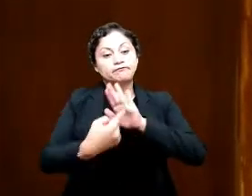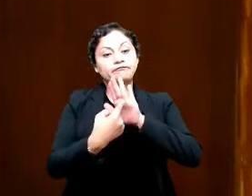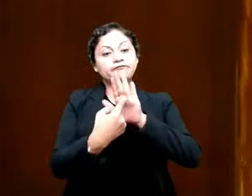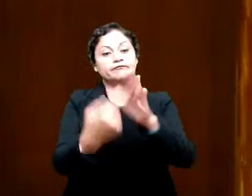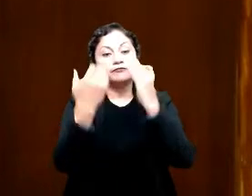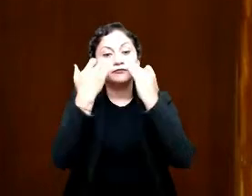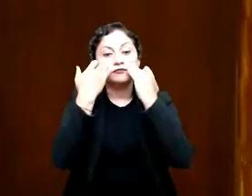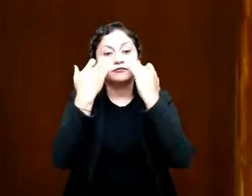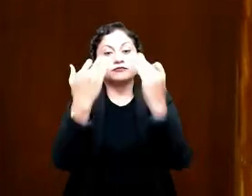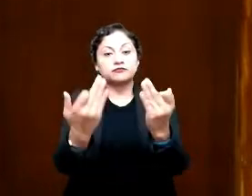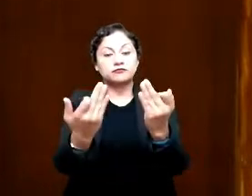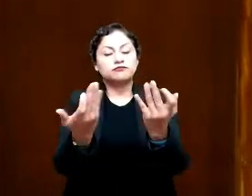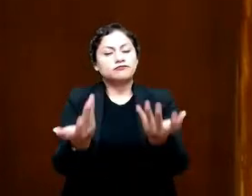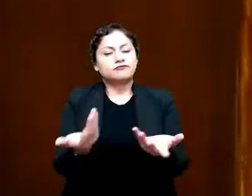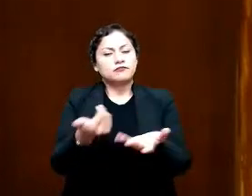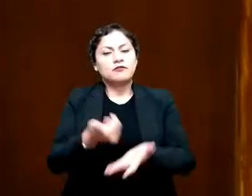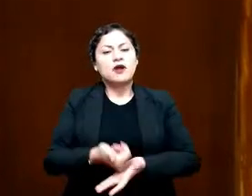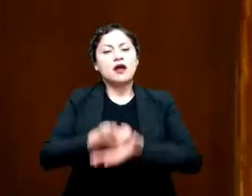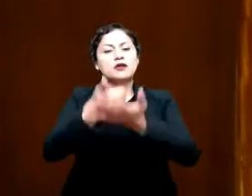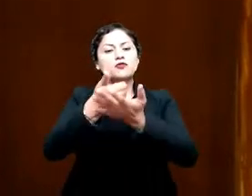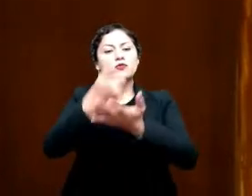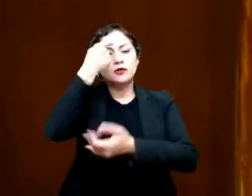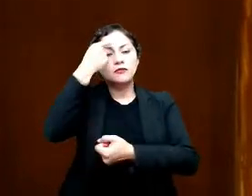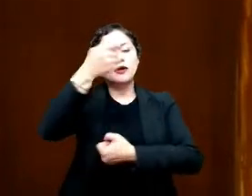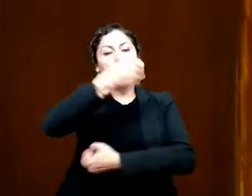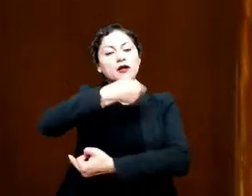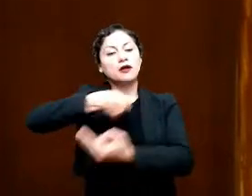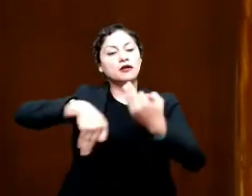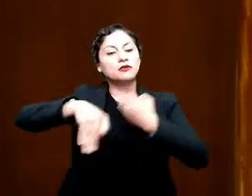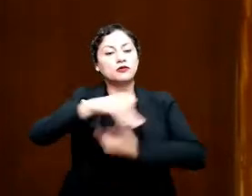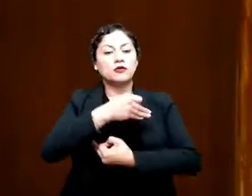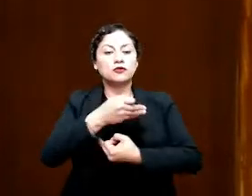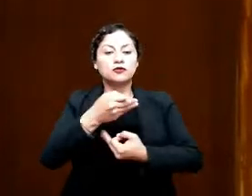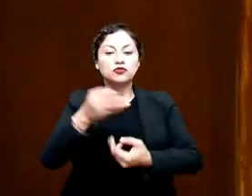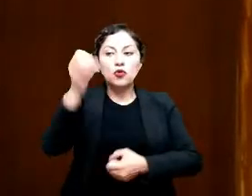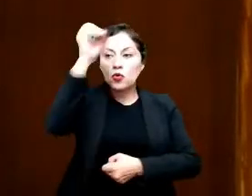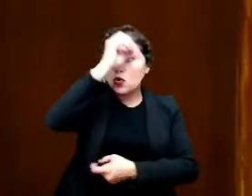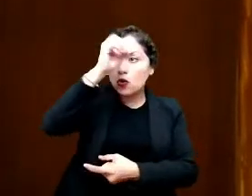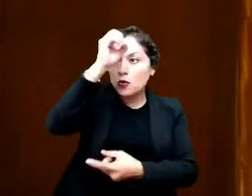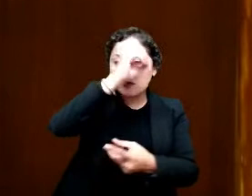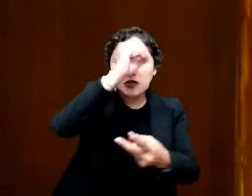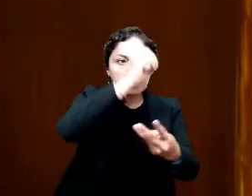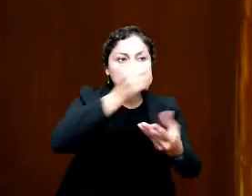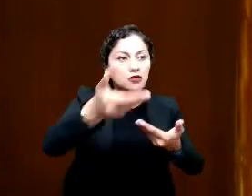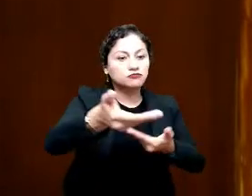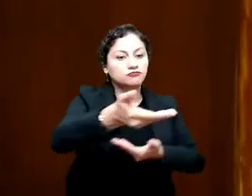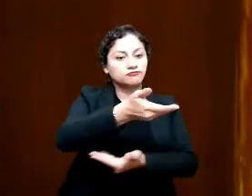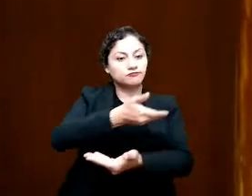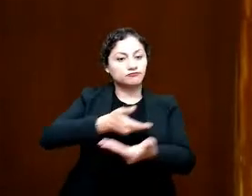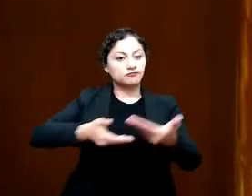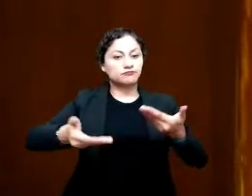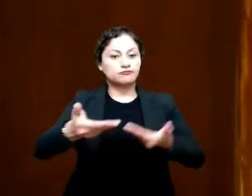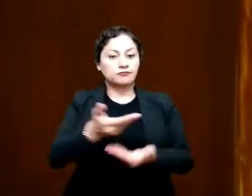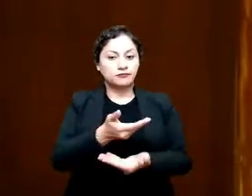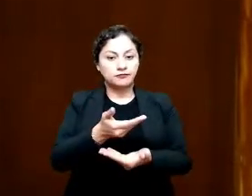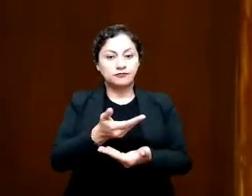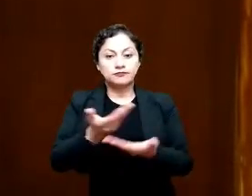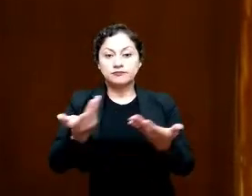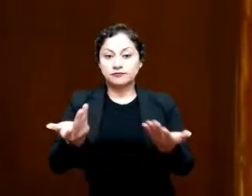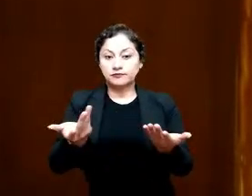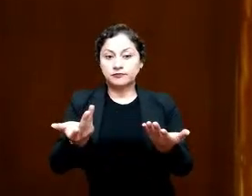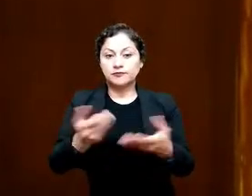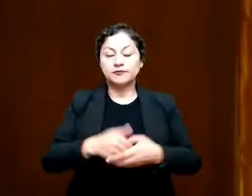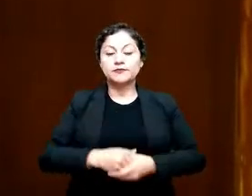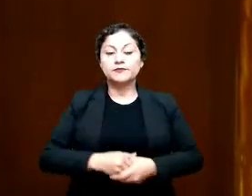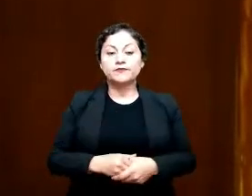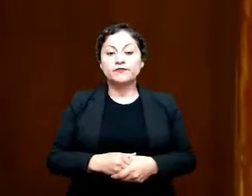sobre todo intercambiar opiniones, en su momento desistir, o sea,